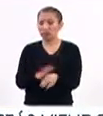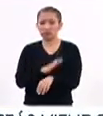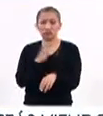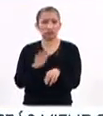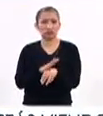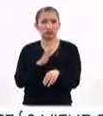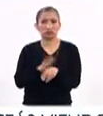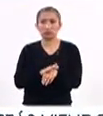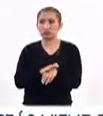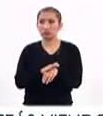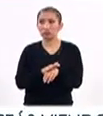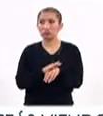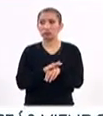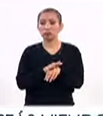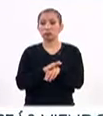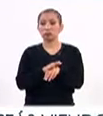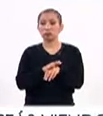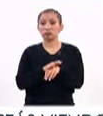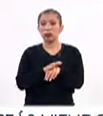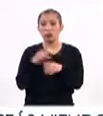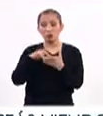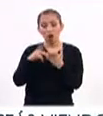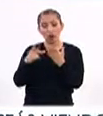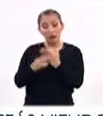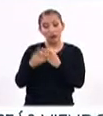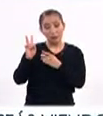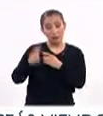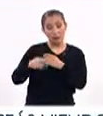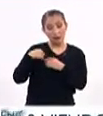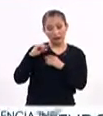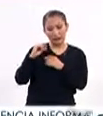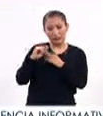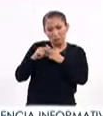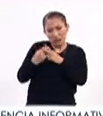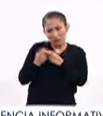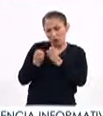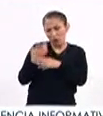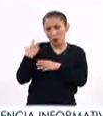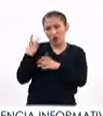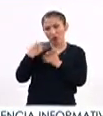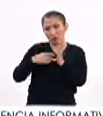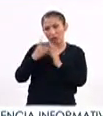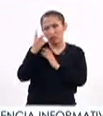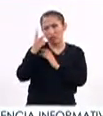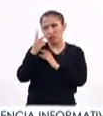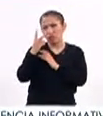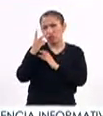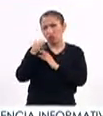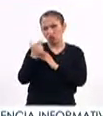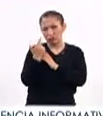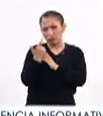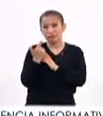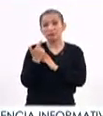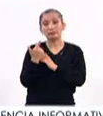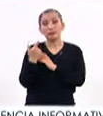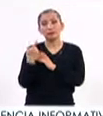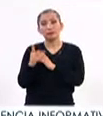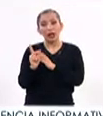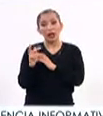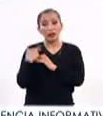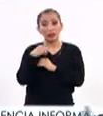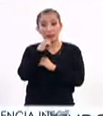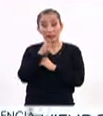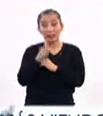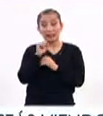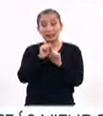excelente. Es un proyecto relativamente que lleva poco tiempo, desde el 2012 me parece. Pero bueno,